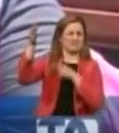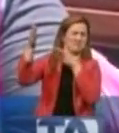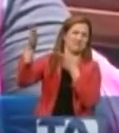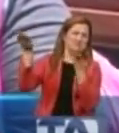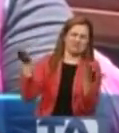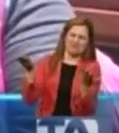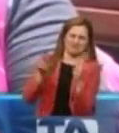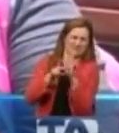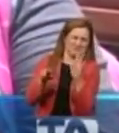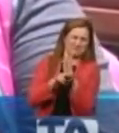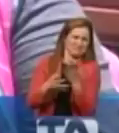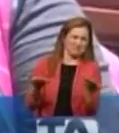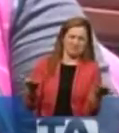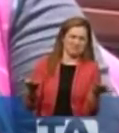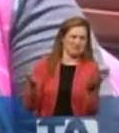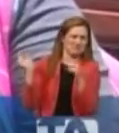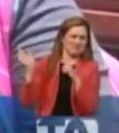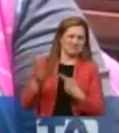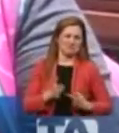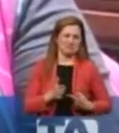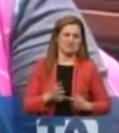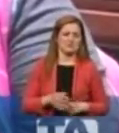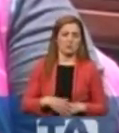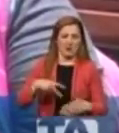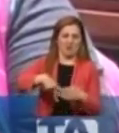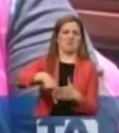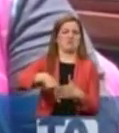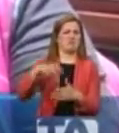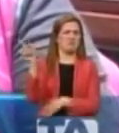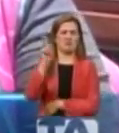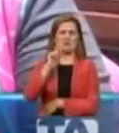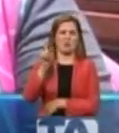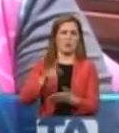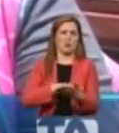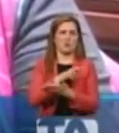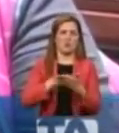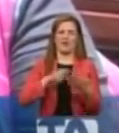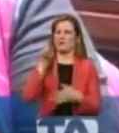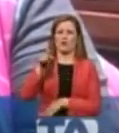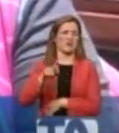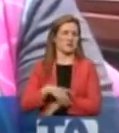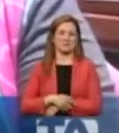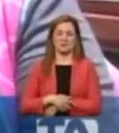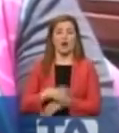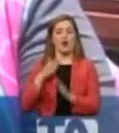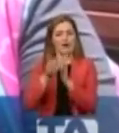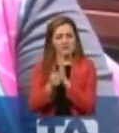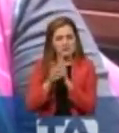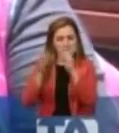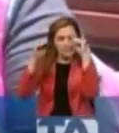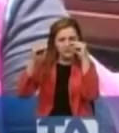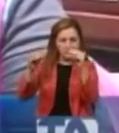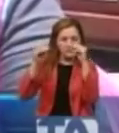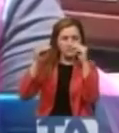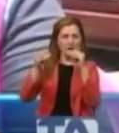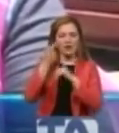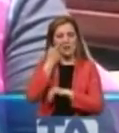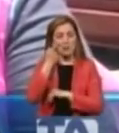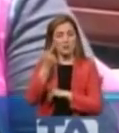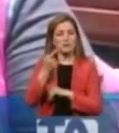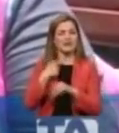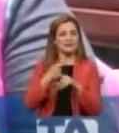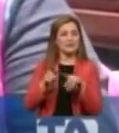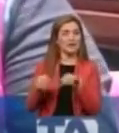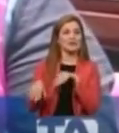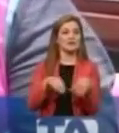realmente una discriminación, ni un límite, ni tampoco una prohibición, sino dar la capacitación y también dar algunas